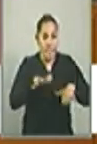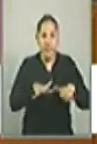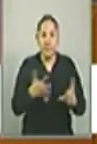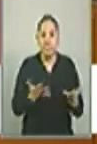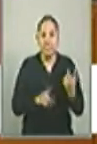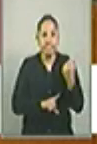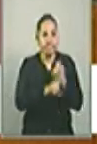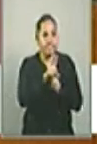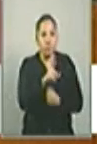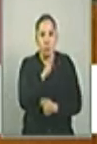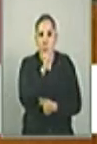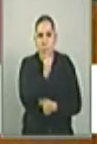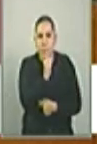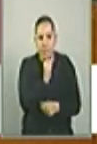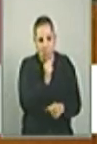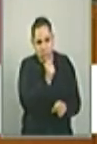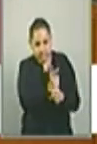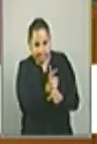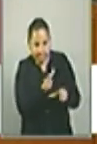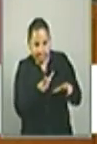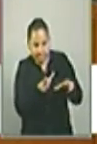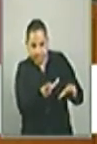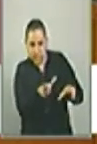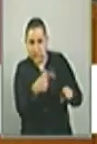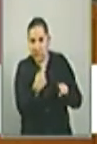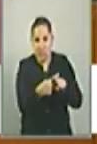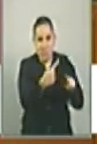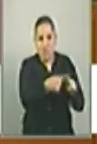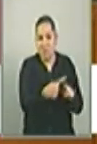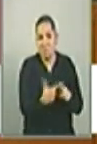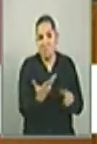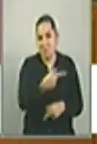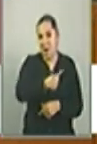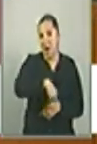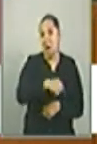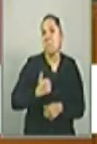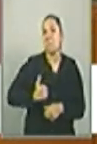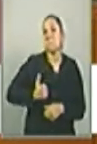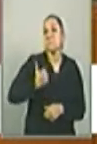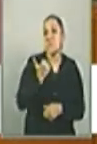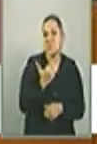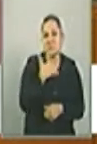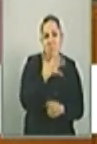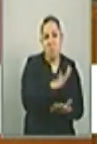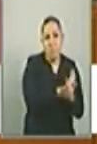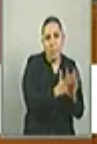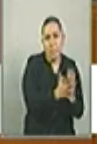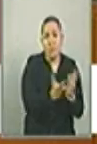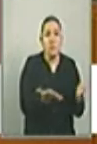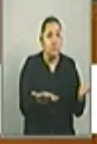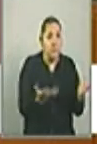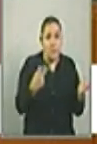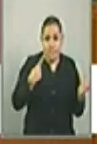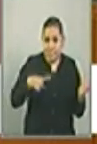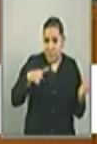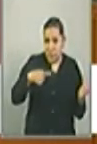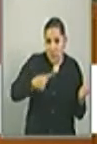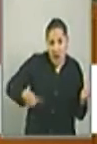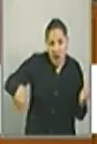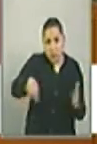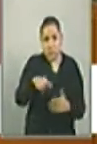no solamente para la delincuencia, sino también para muchos ciudadanos que buscan una oportunidad de mejorar sus condiciones de vida. Un